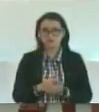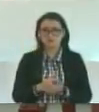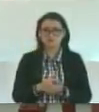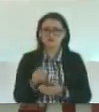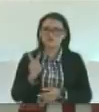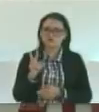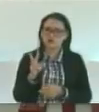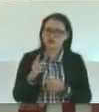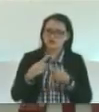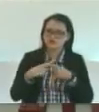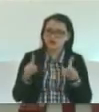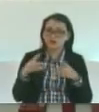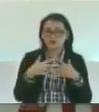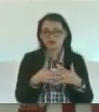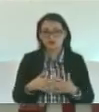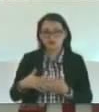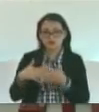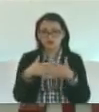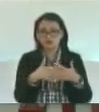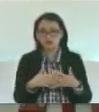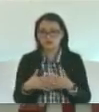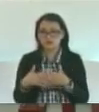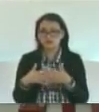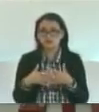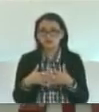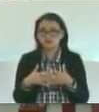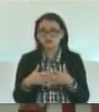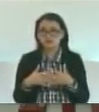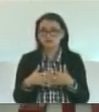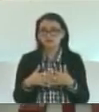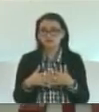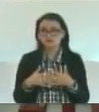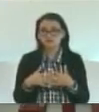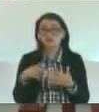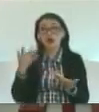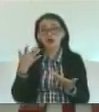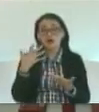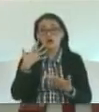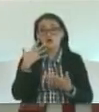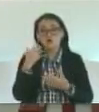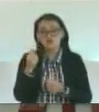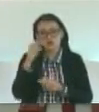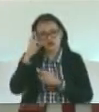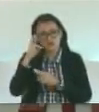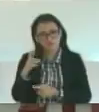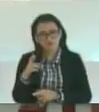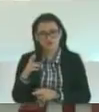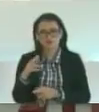en general a los Estados Unidos, aunque queremos y admiramos a los Estados Unidos, los respetamos.